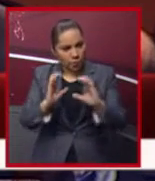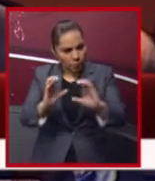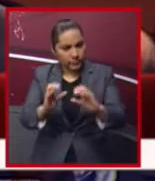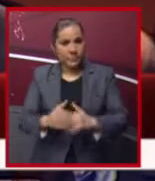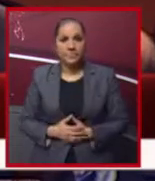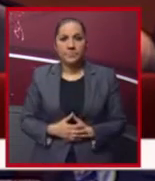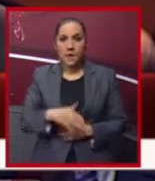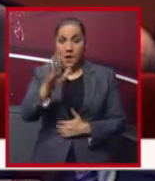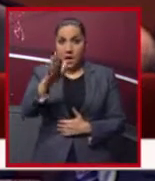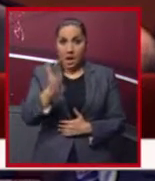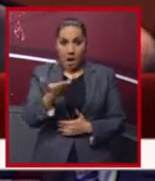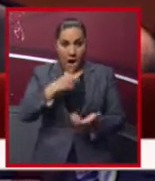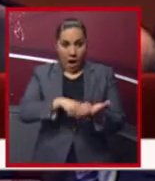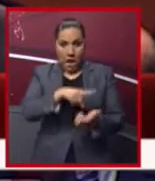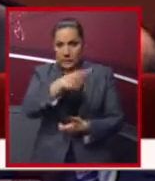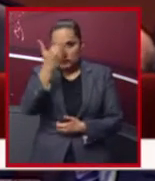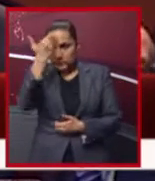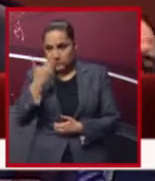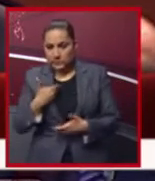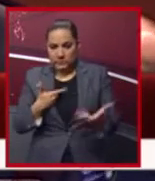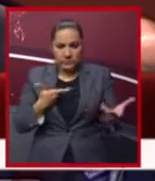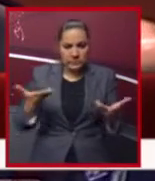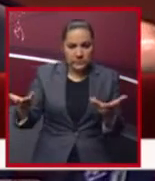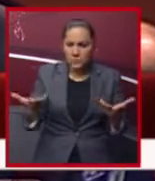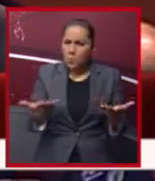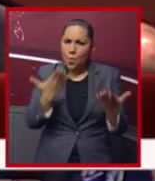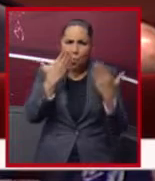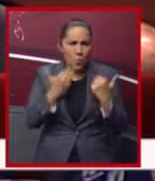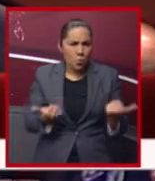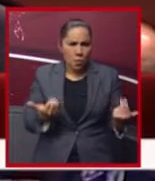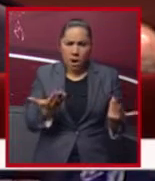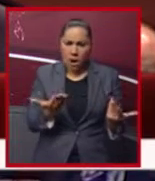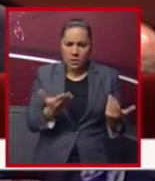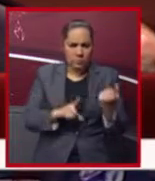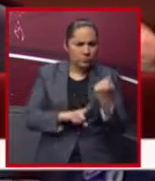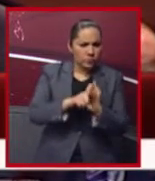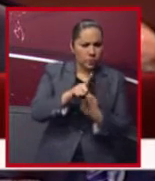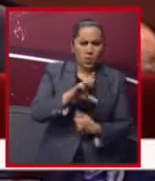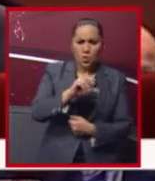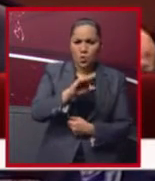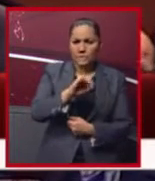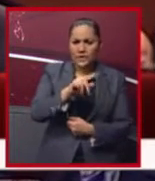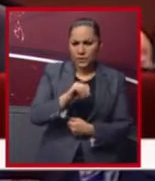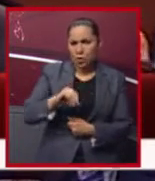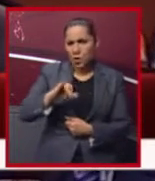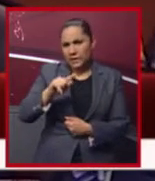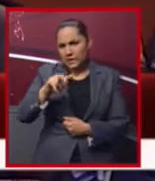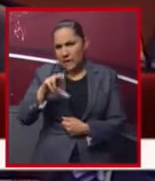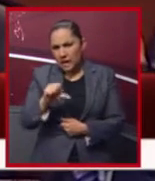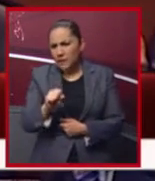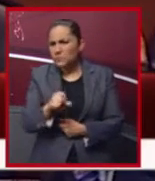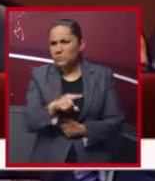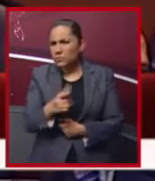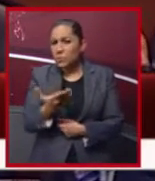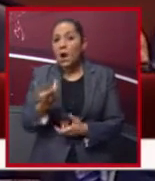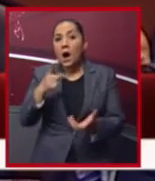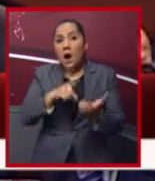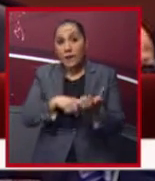de interés, porque bueno, la propia autonomía del Banco de México sobre cualquier entidad